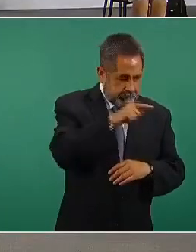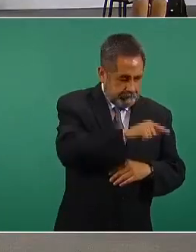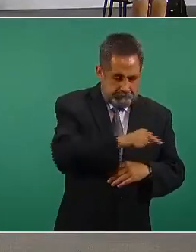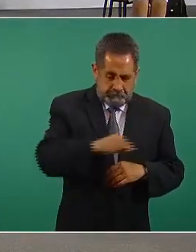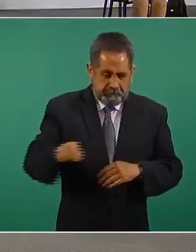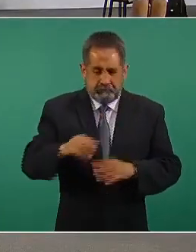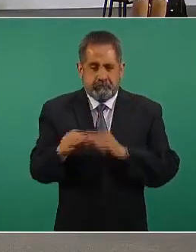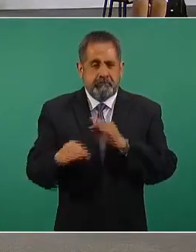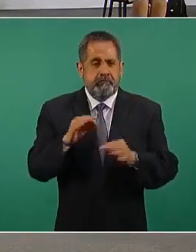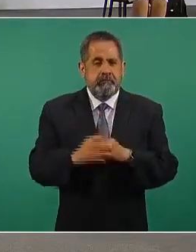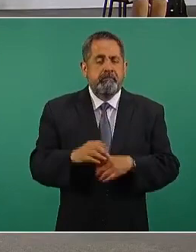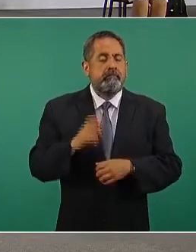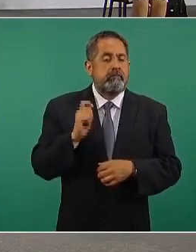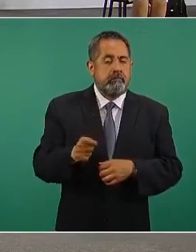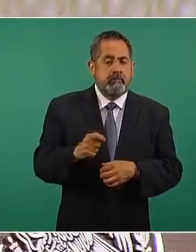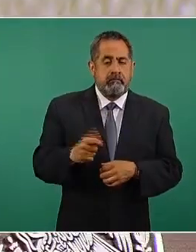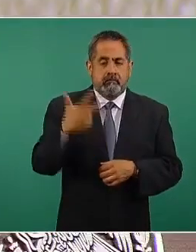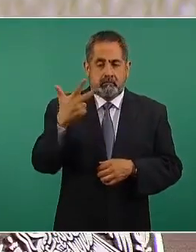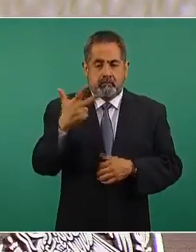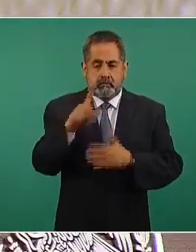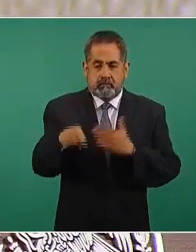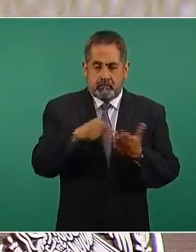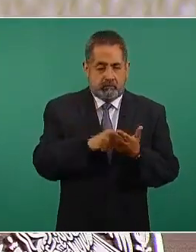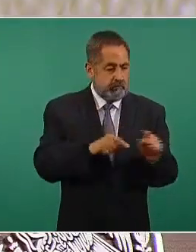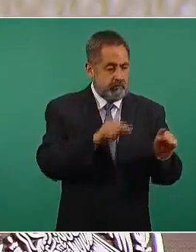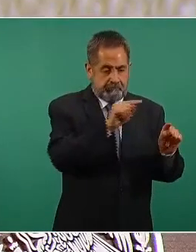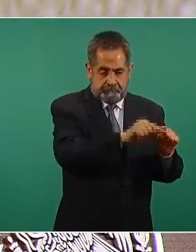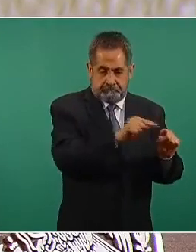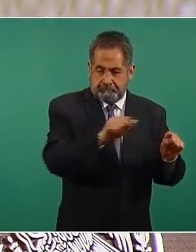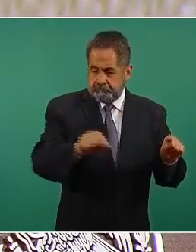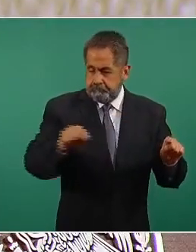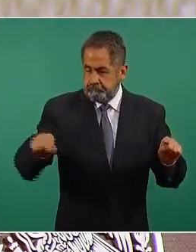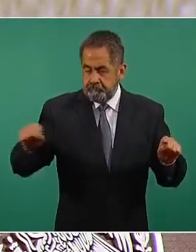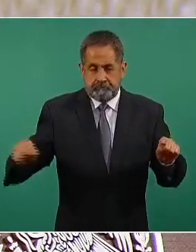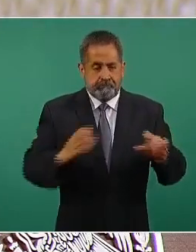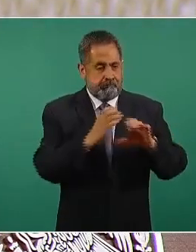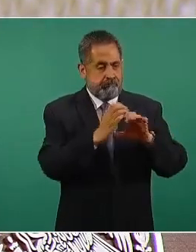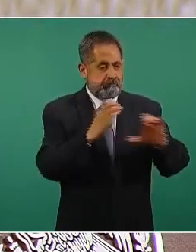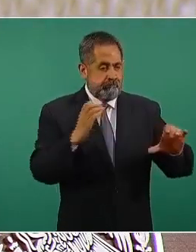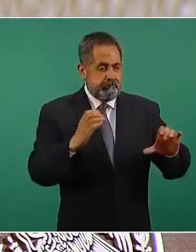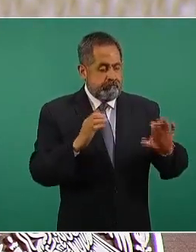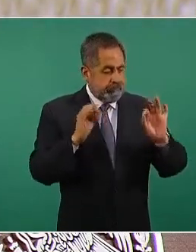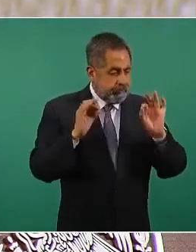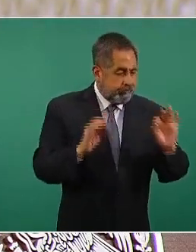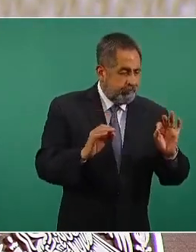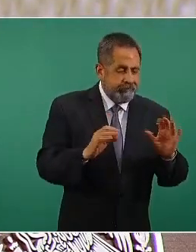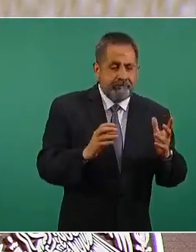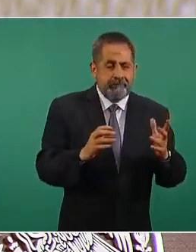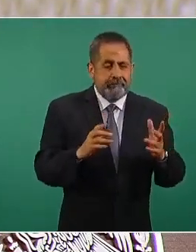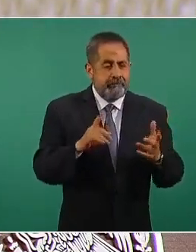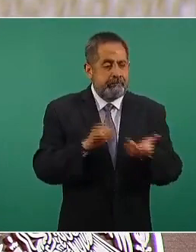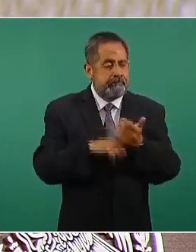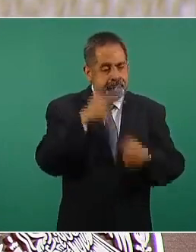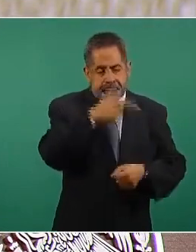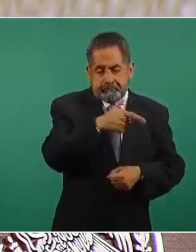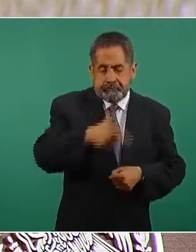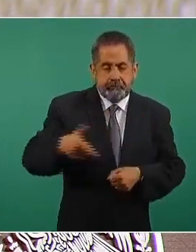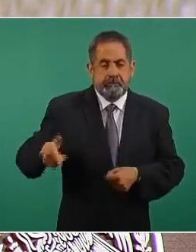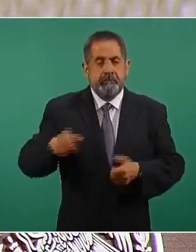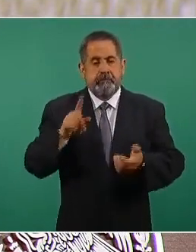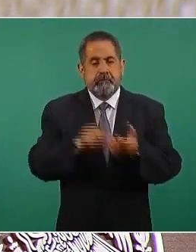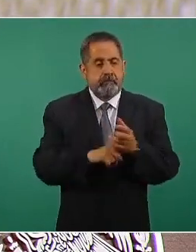total de 8 puntos en el ducto cuyo espesor es de cero, es decir, encontraron